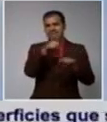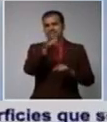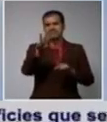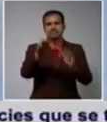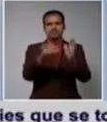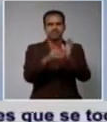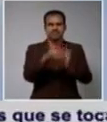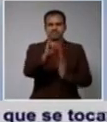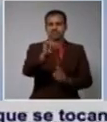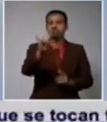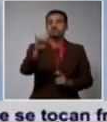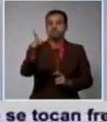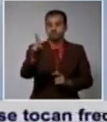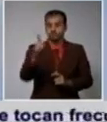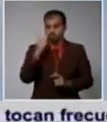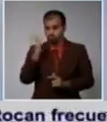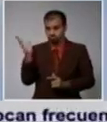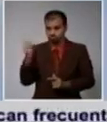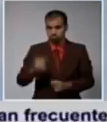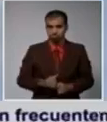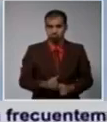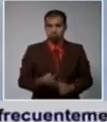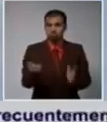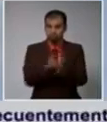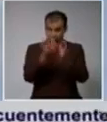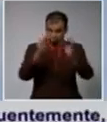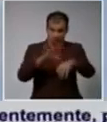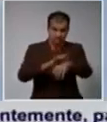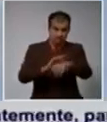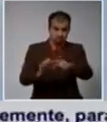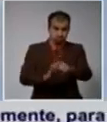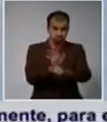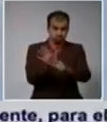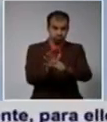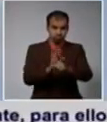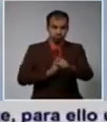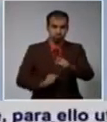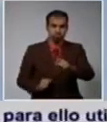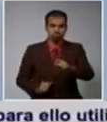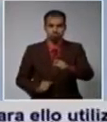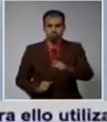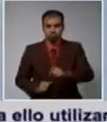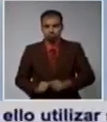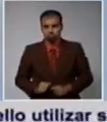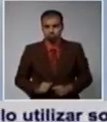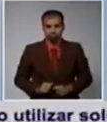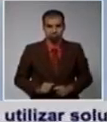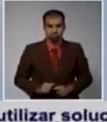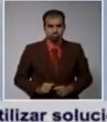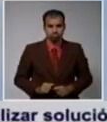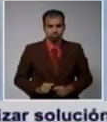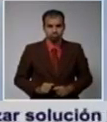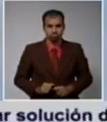13.691 y confirmados con síntomas ya y diagnosticados con la COVID